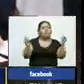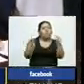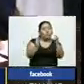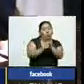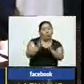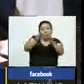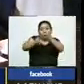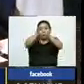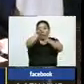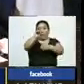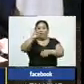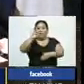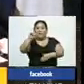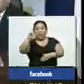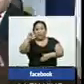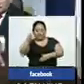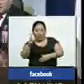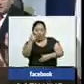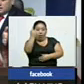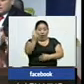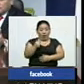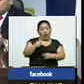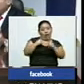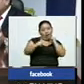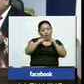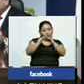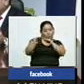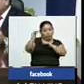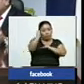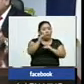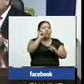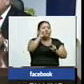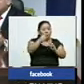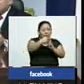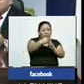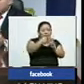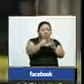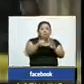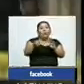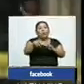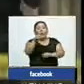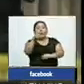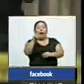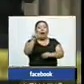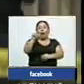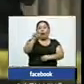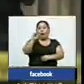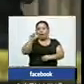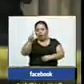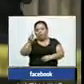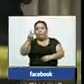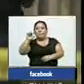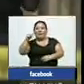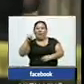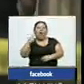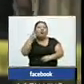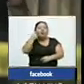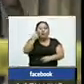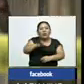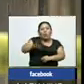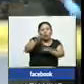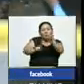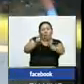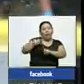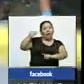general de la República, Raúl Melara. Las víctimas sindicales fueron Abel Vega, asesinado en Santa Ana en el año 2010,